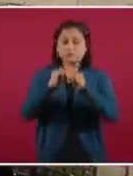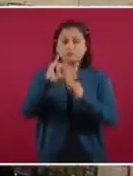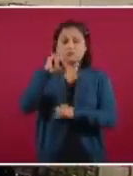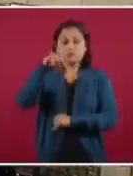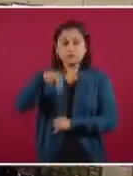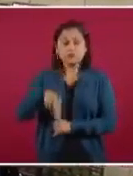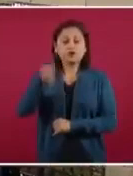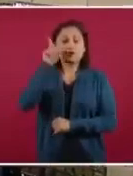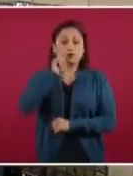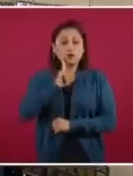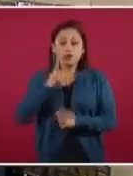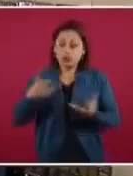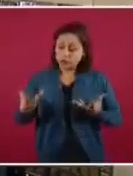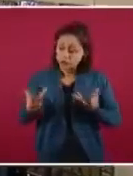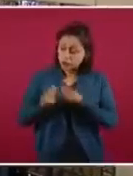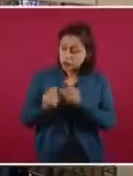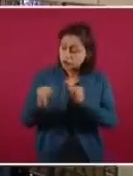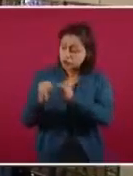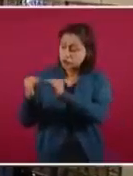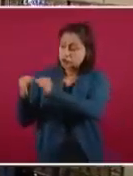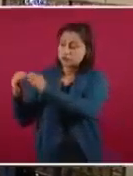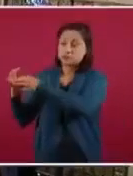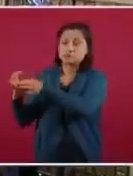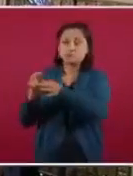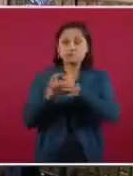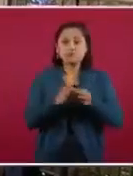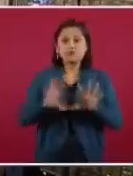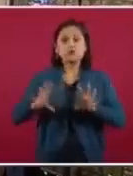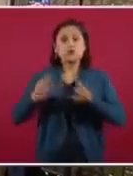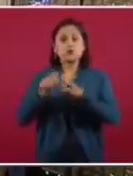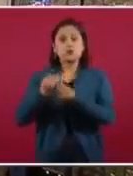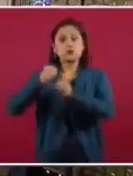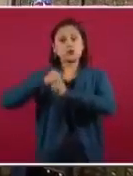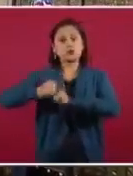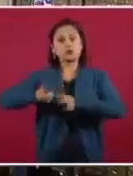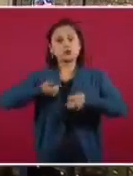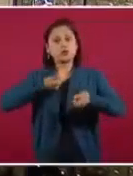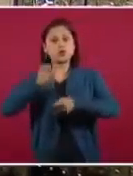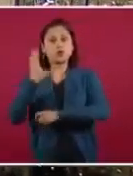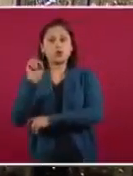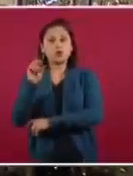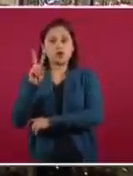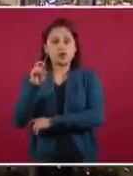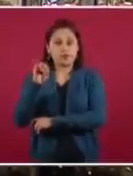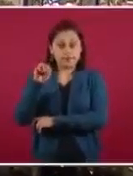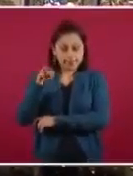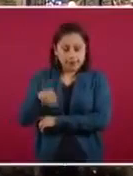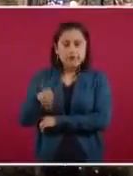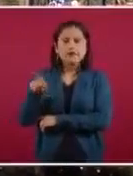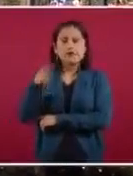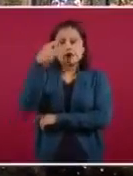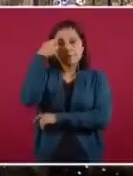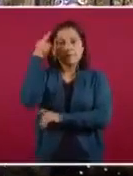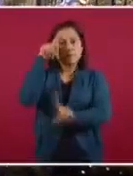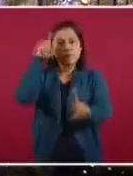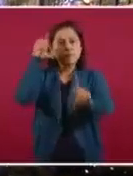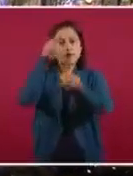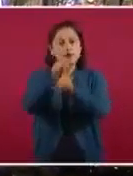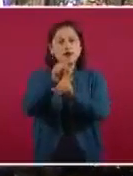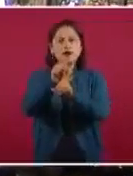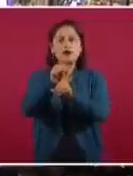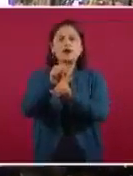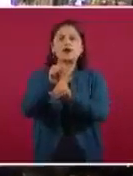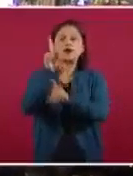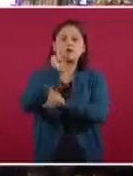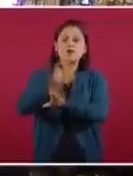estas instituciones y bajo el liderazgo de la CONAVIM para ponerle fin a la violencia contra